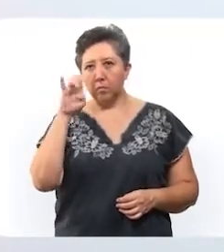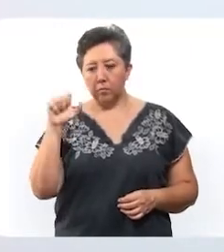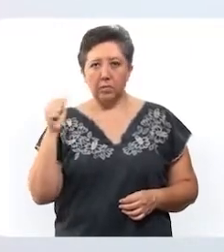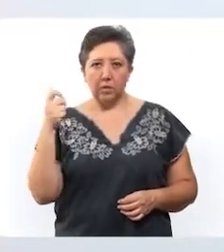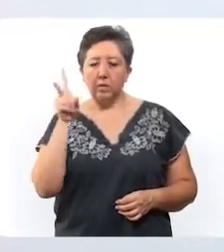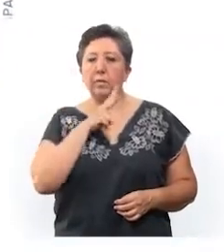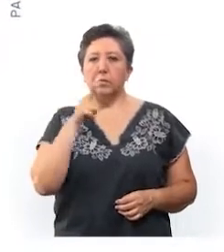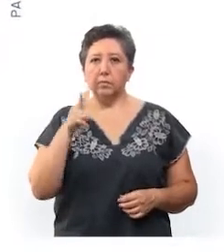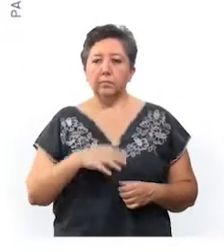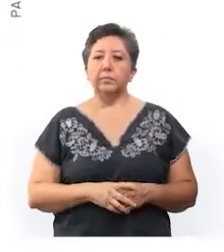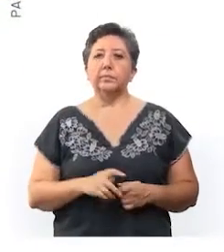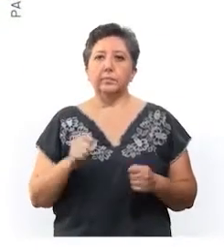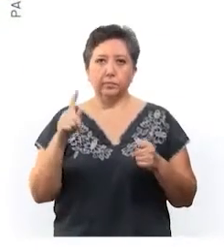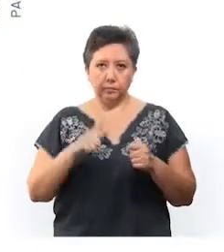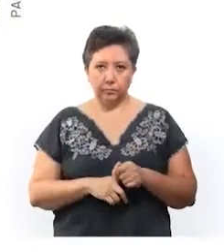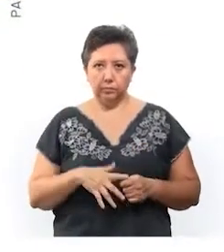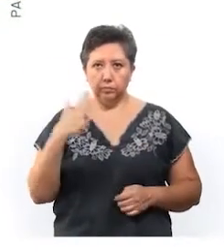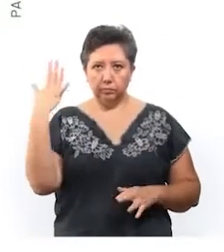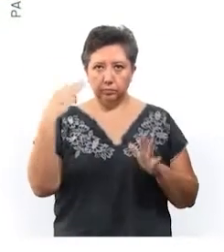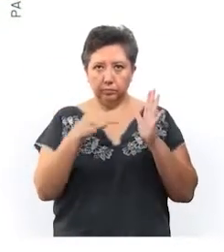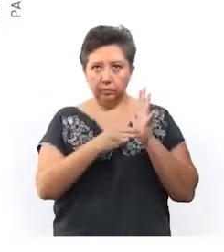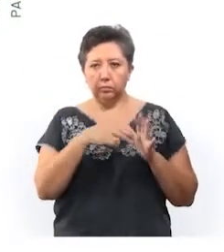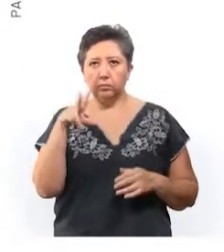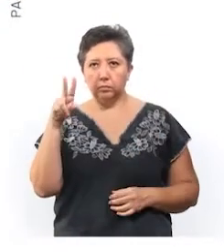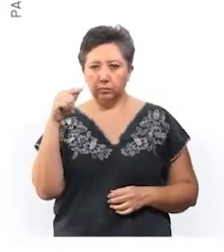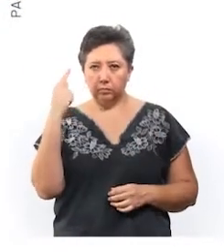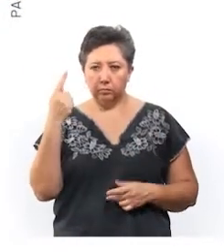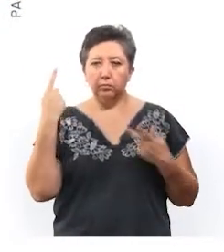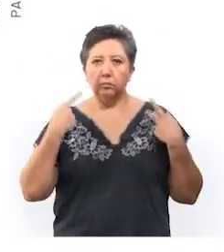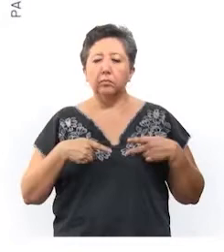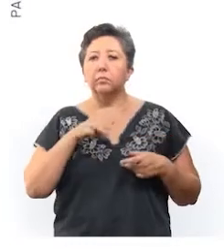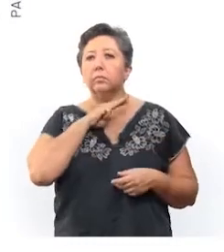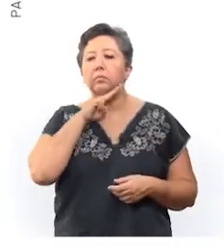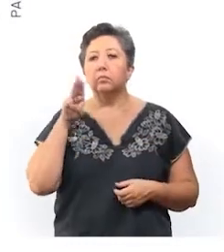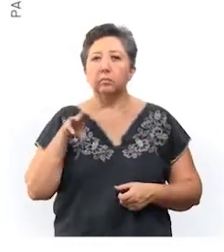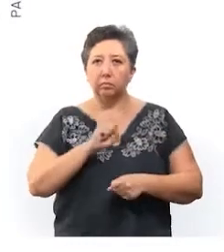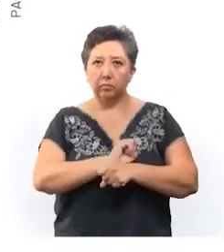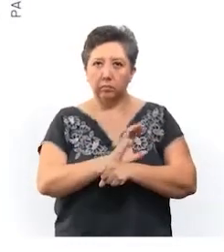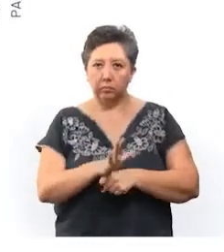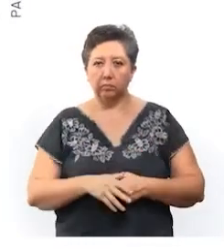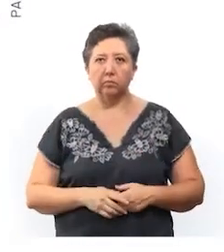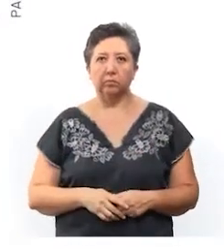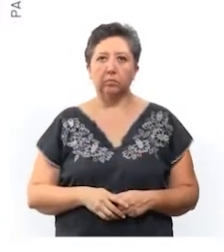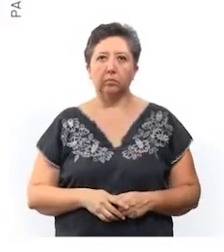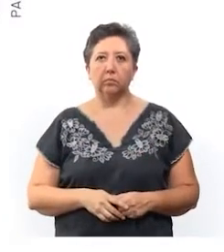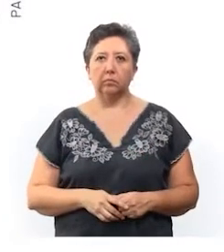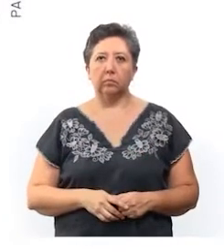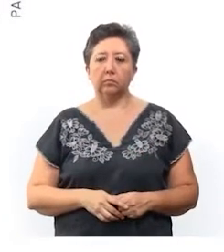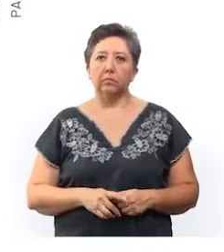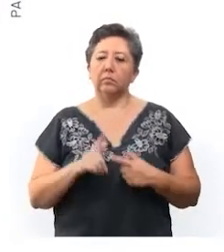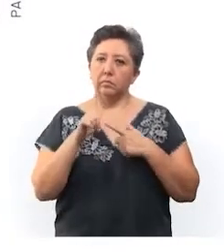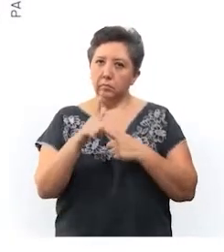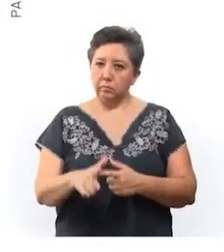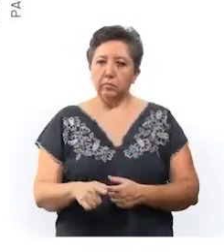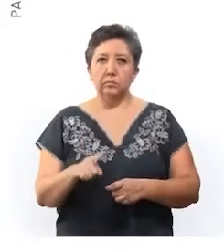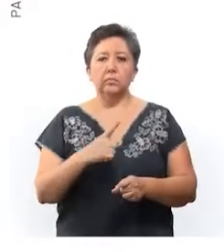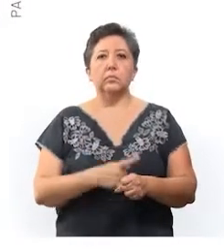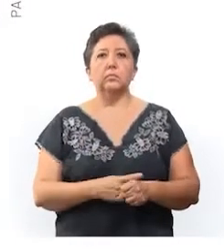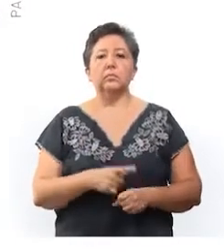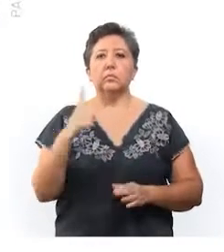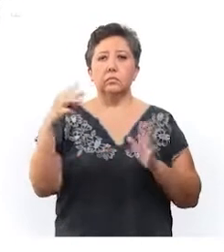en Valladolid. En total son 5.081 las personas fallecidas a causa del coronavirus. De los casos